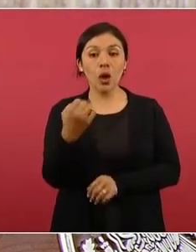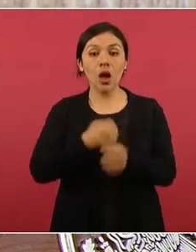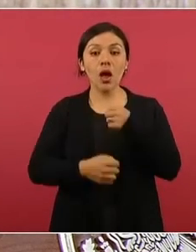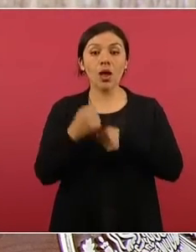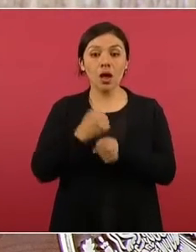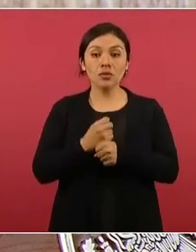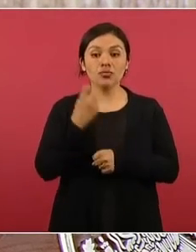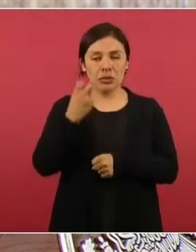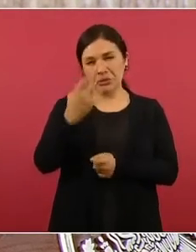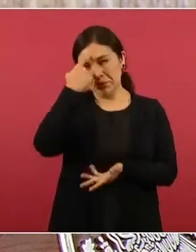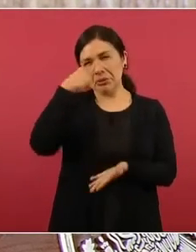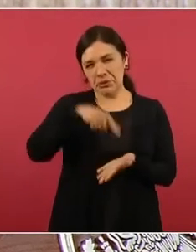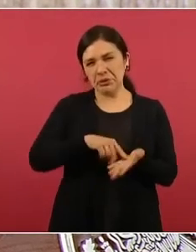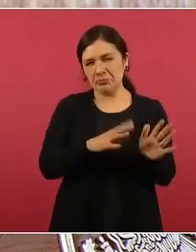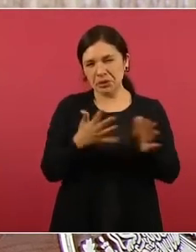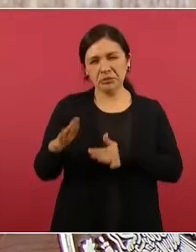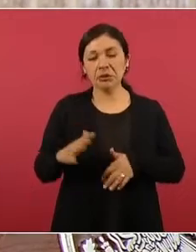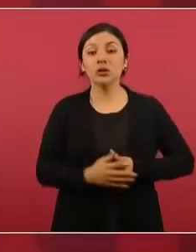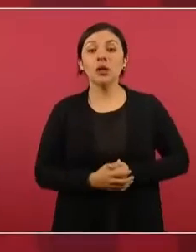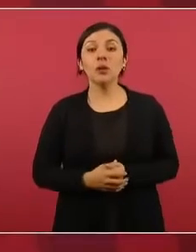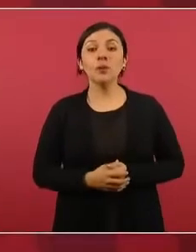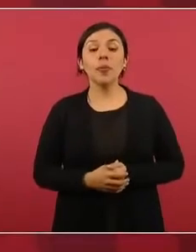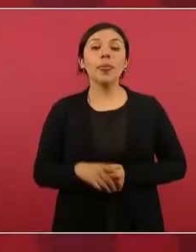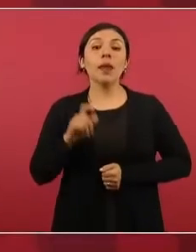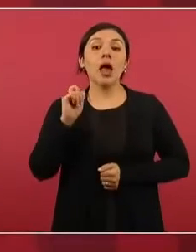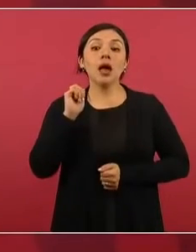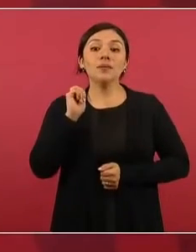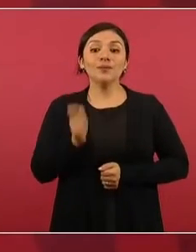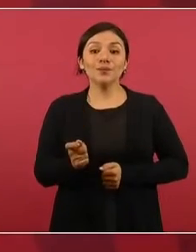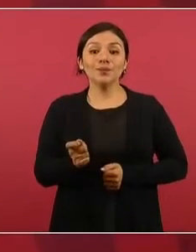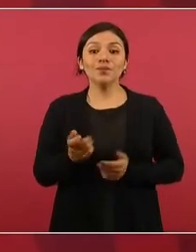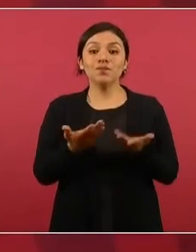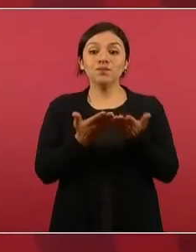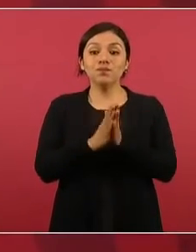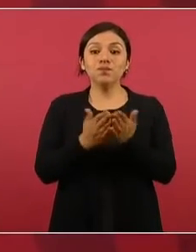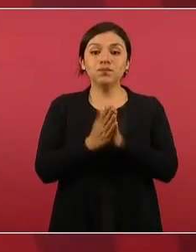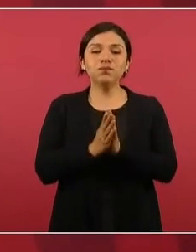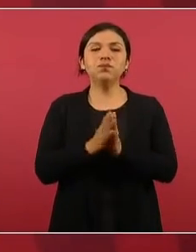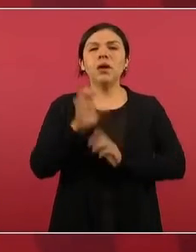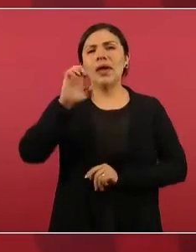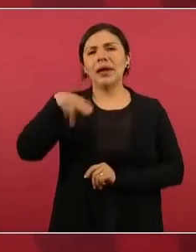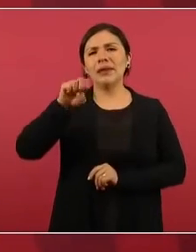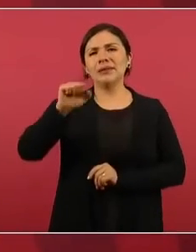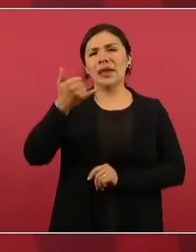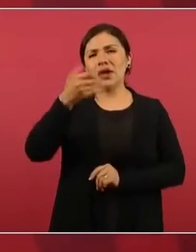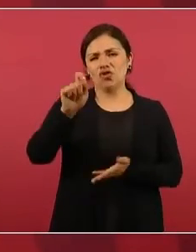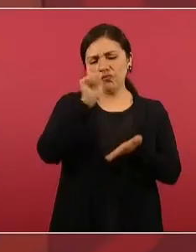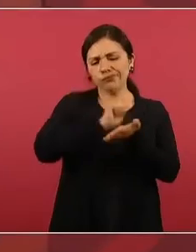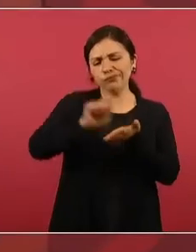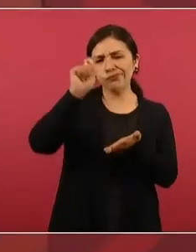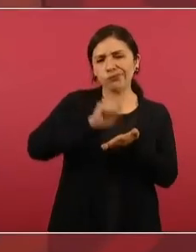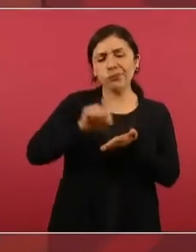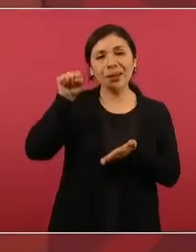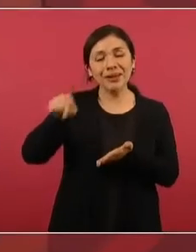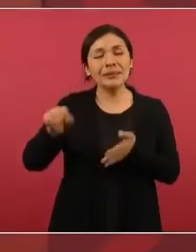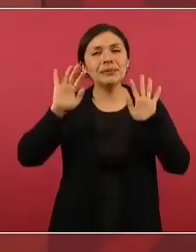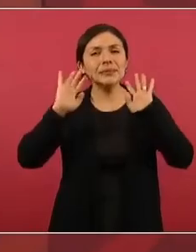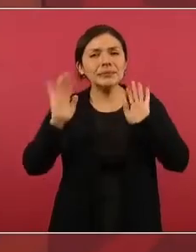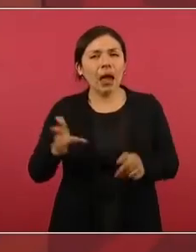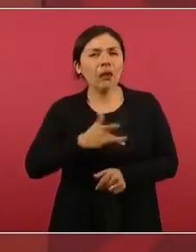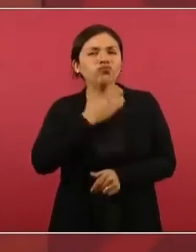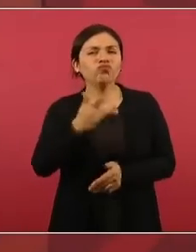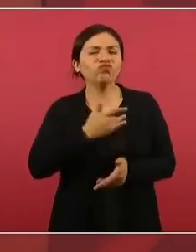si no me equivoco. Es un ensayo en donde ya empieza